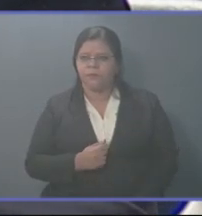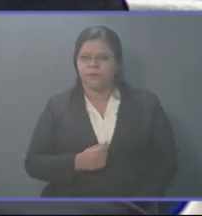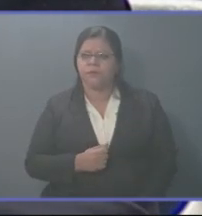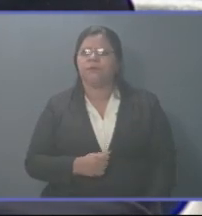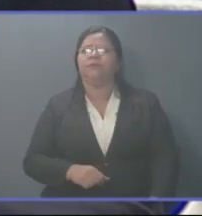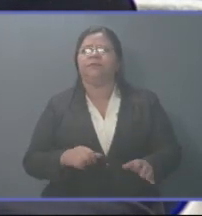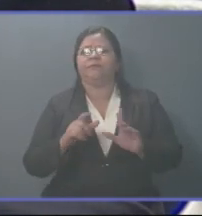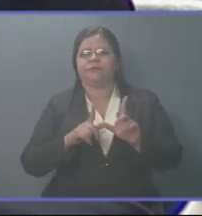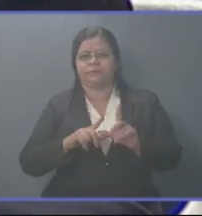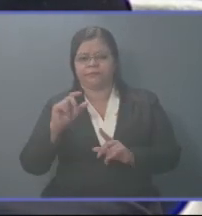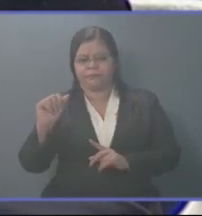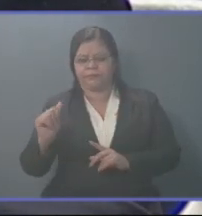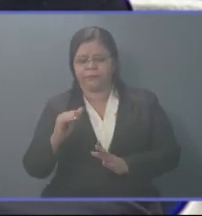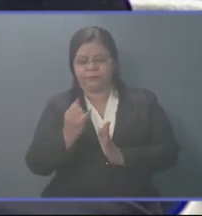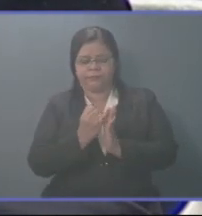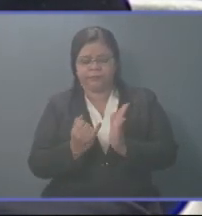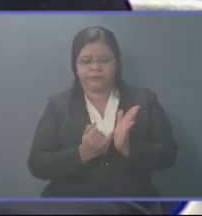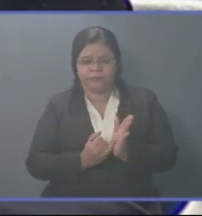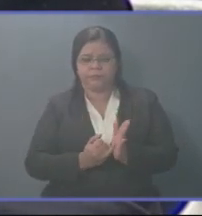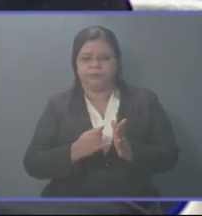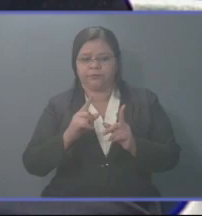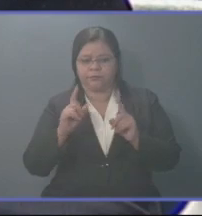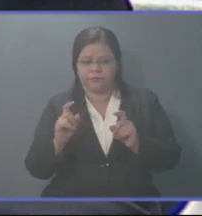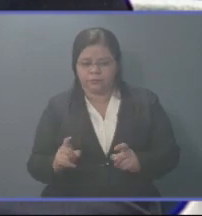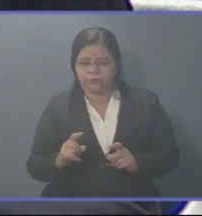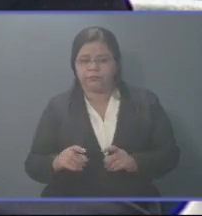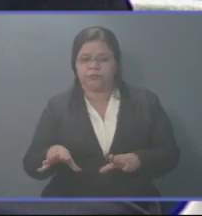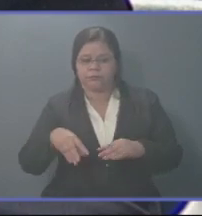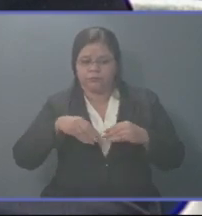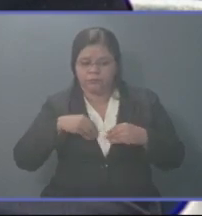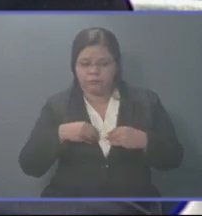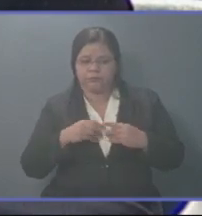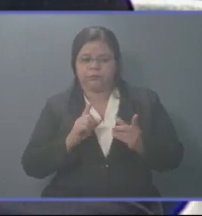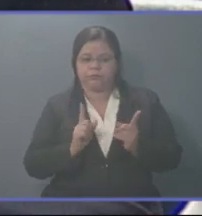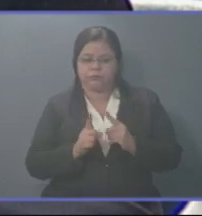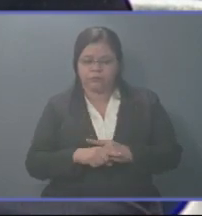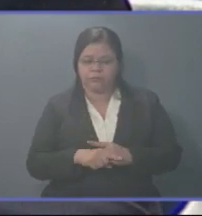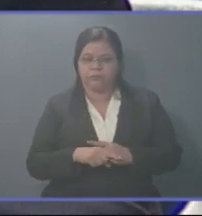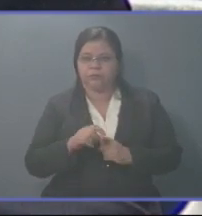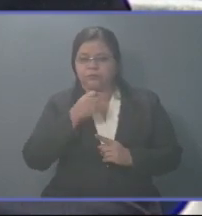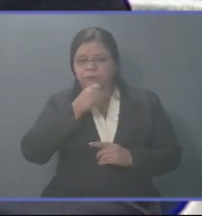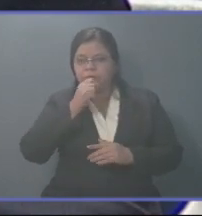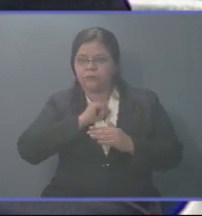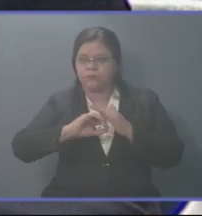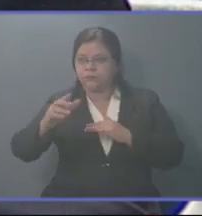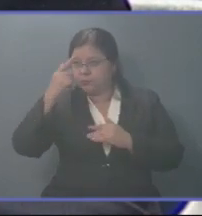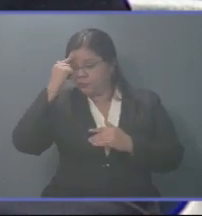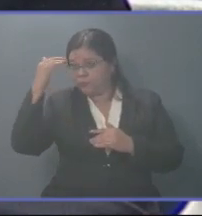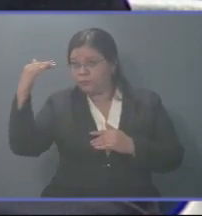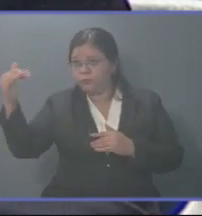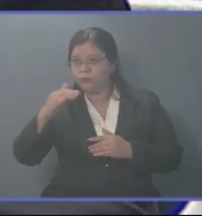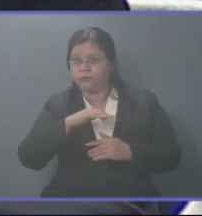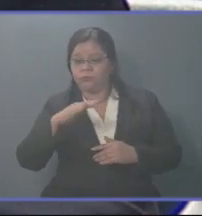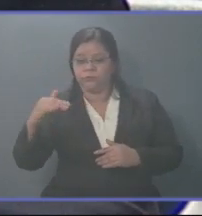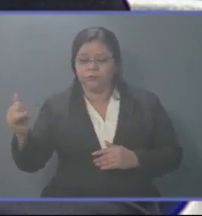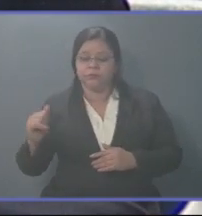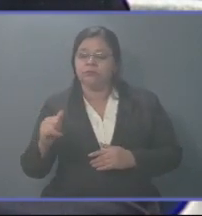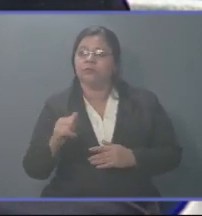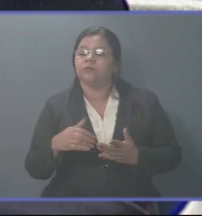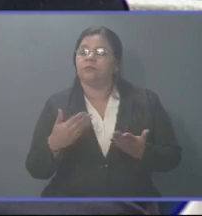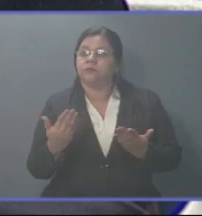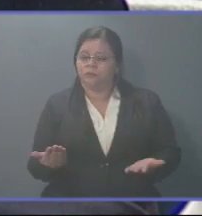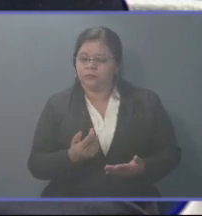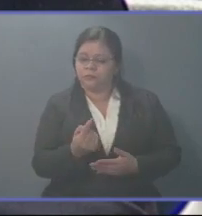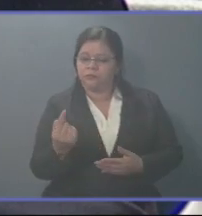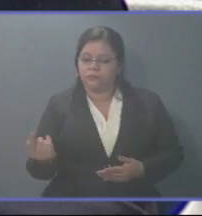A. Diseñar, consultar, adoptar, modificar y difundir la política nacional de reparación integral para